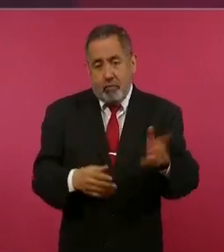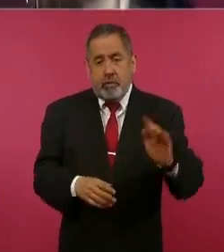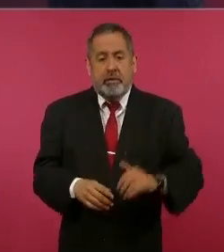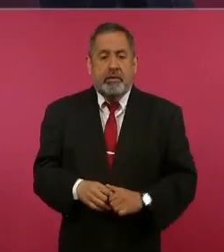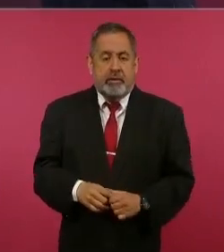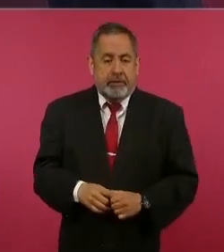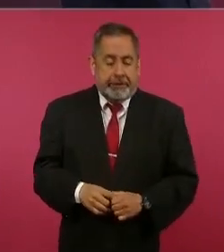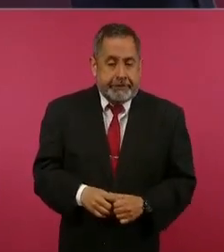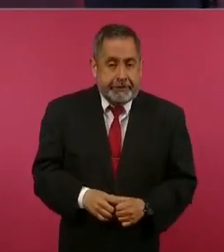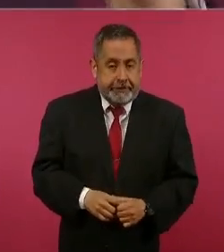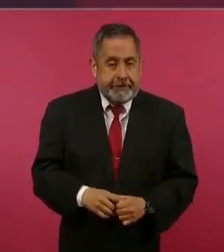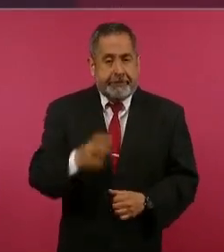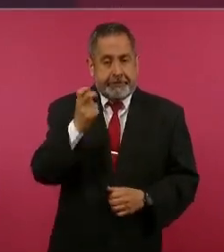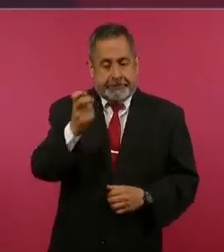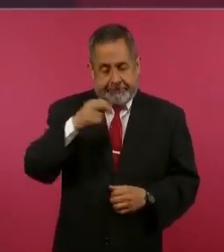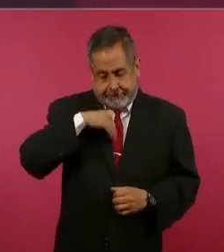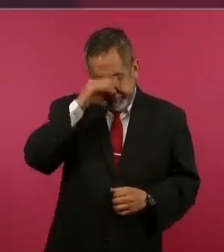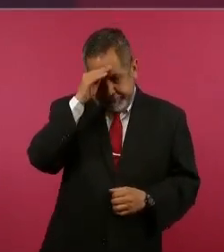Por eso,